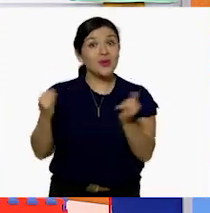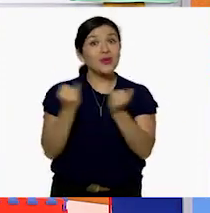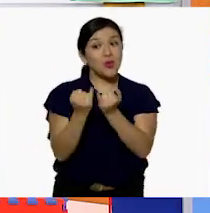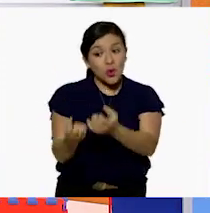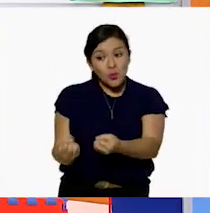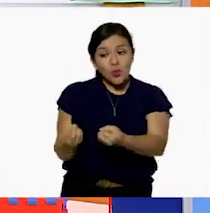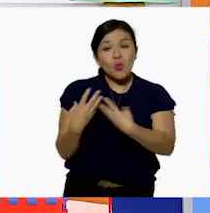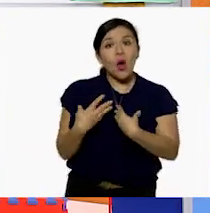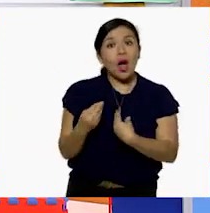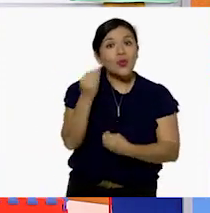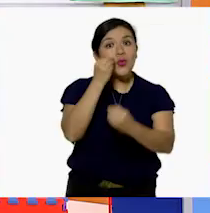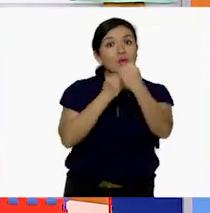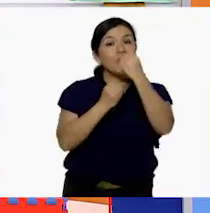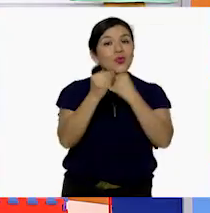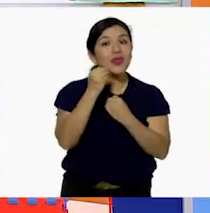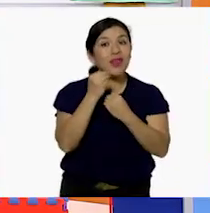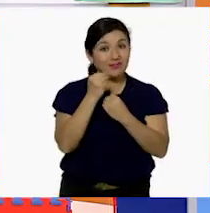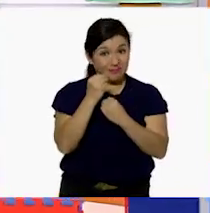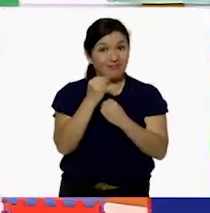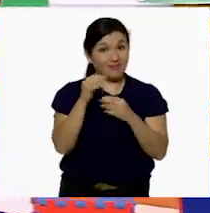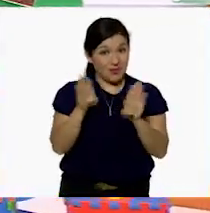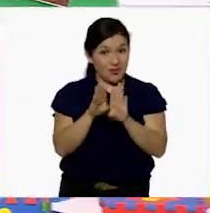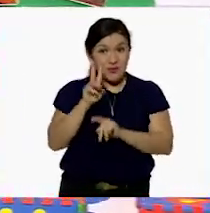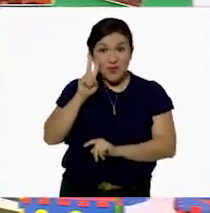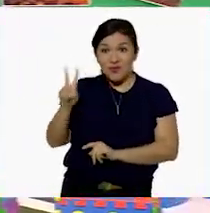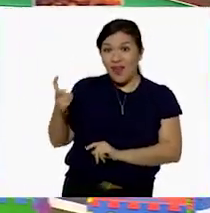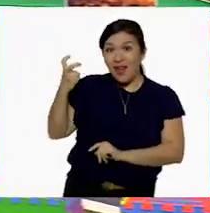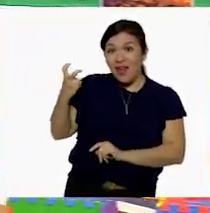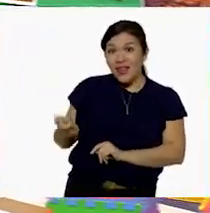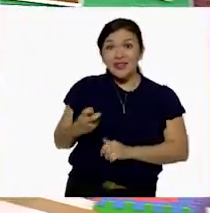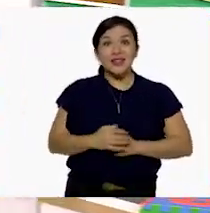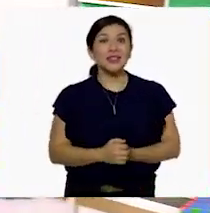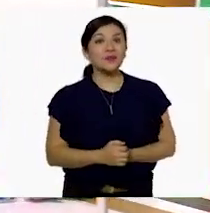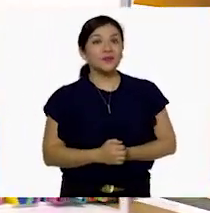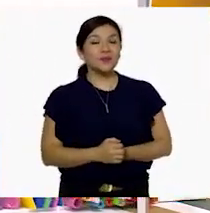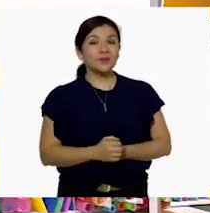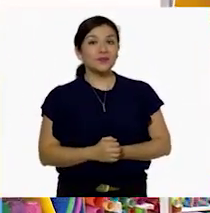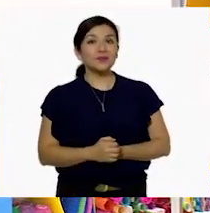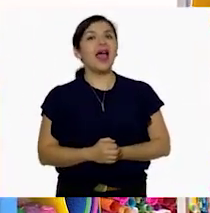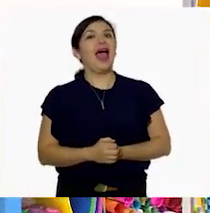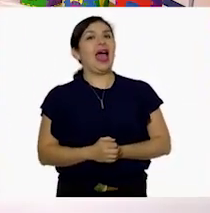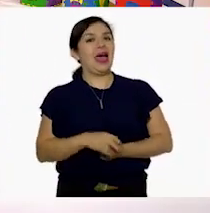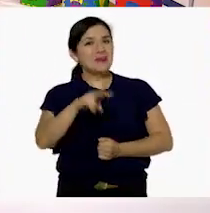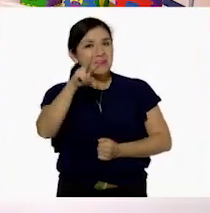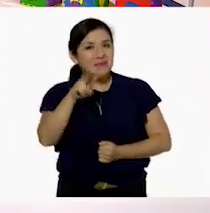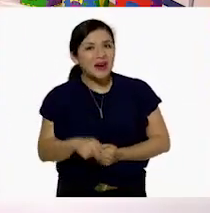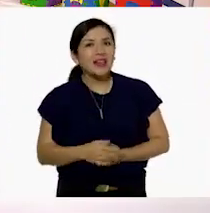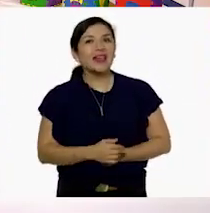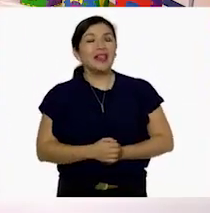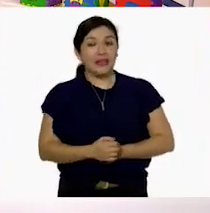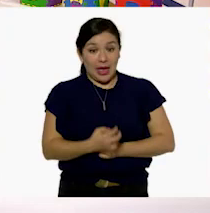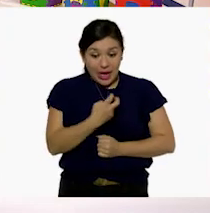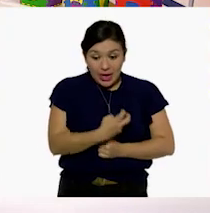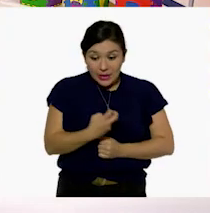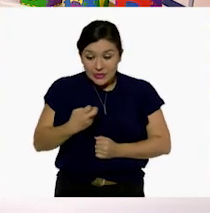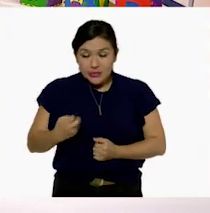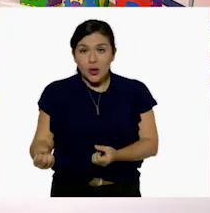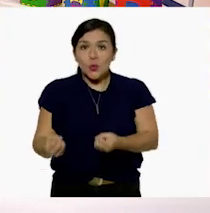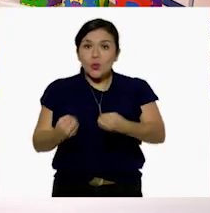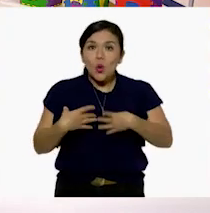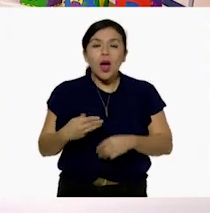dan alimentos, como los que tenemos aquí. Ah. Claro. Por ejemplo, ellas nos dan